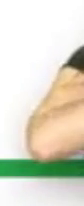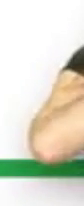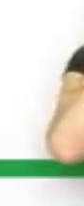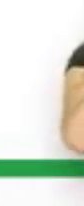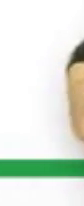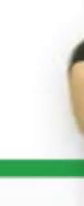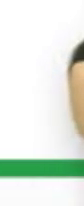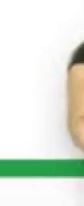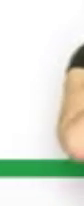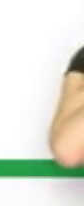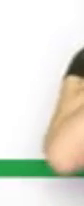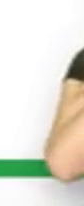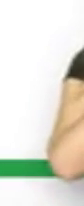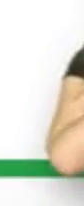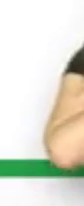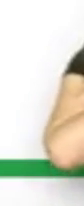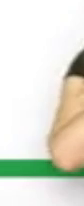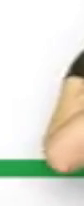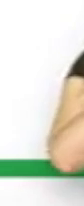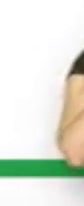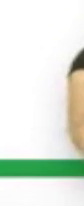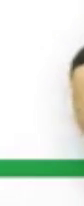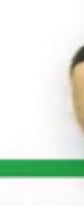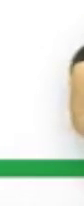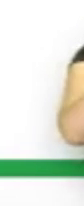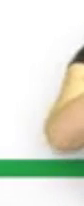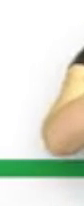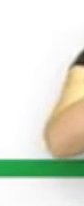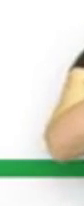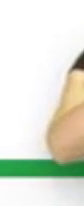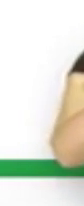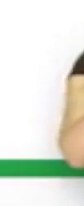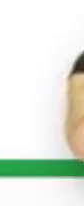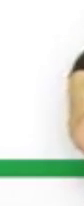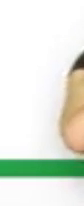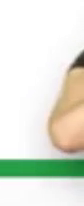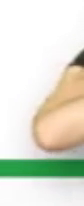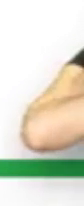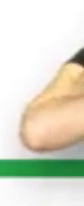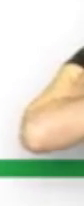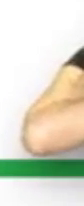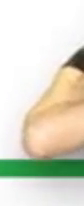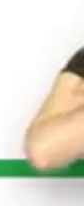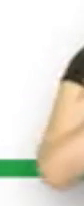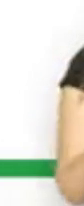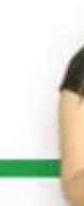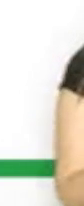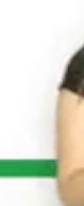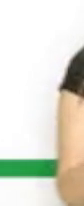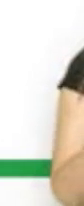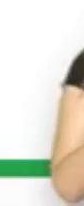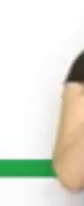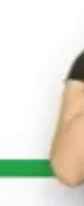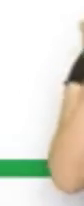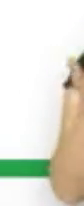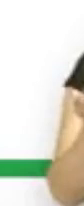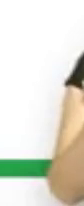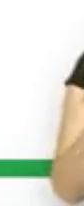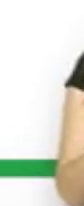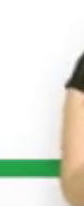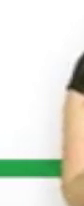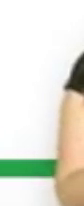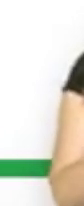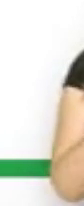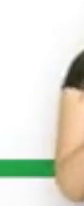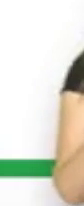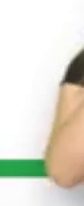desde los 2 hasta 93 años trescientos ochenta y siete de ellos adquirieron la enfermedad de manera local así